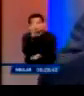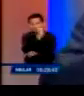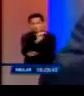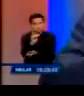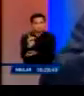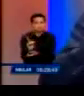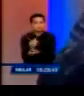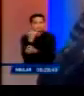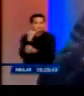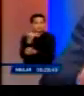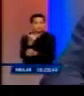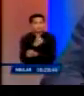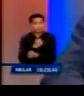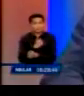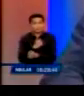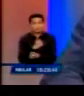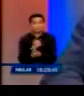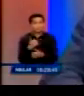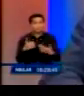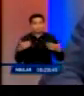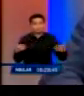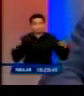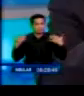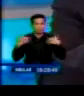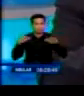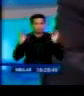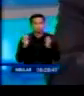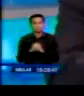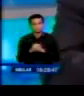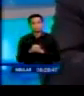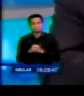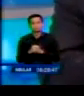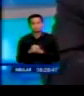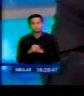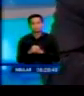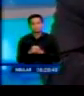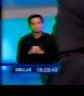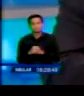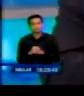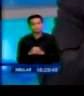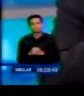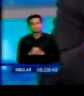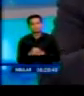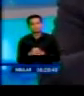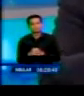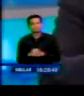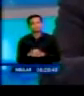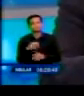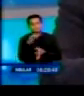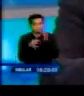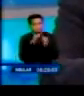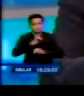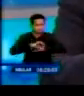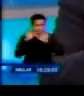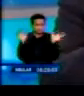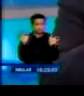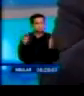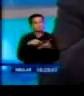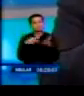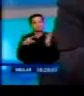a través de su celular en lo que usted quiera consumir. Ahora, señor superintendente, queda claro entonces. A